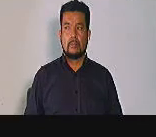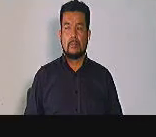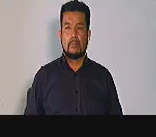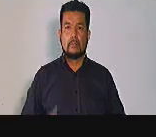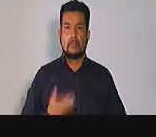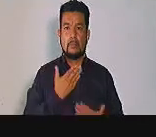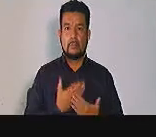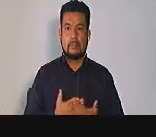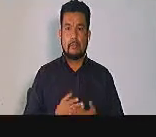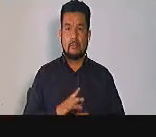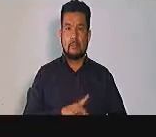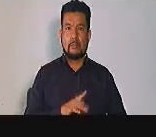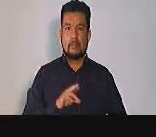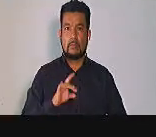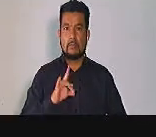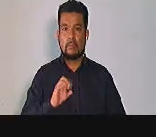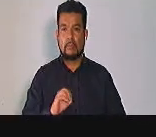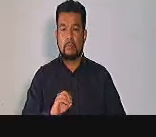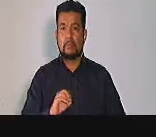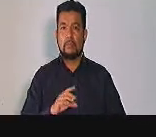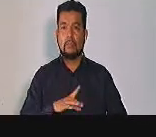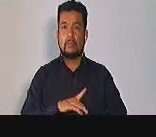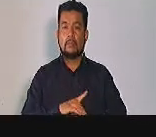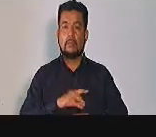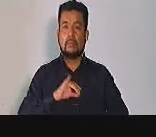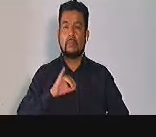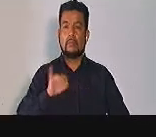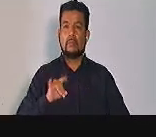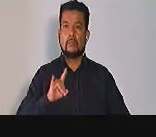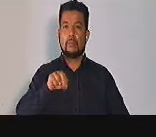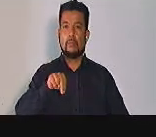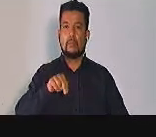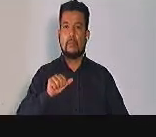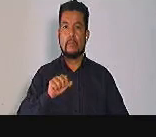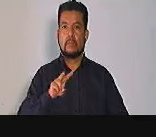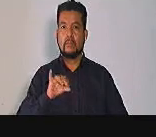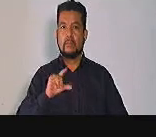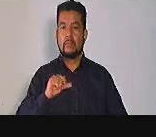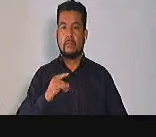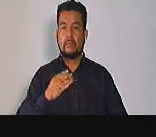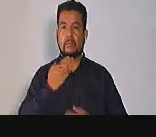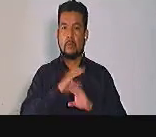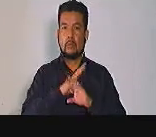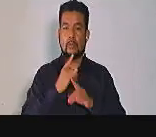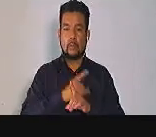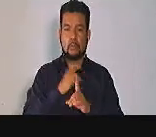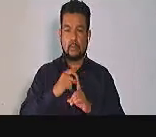Muchas gracias, doctor Ricardo. Doctor Juan Ávila, muy buenos días. Tiene el uso de la palabra.